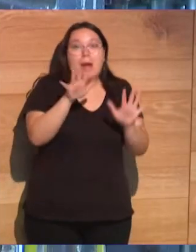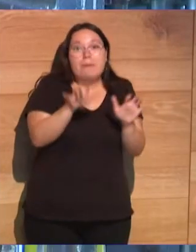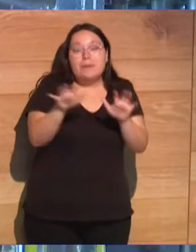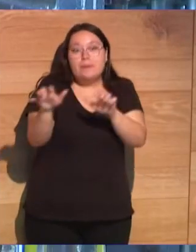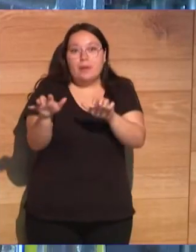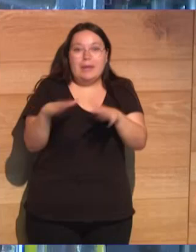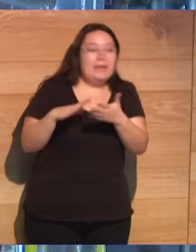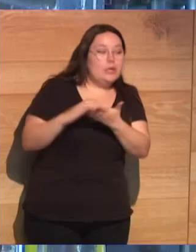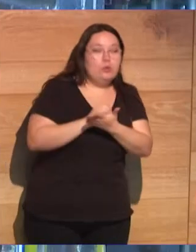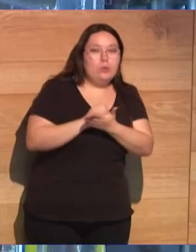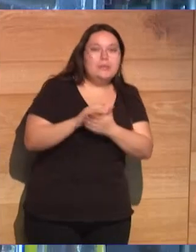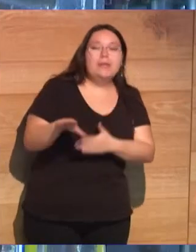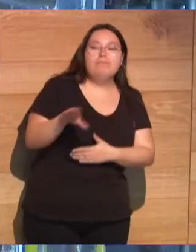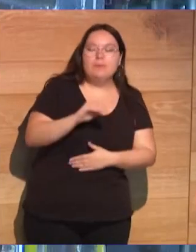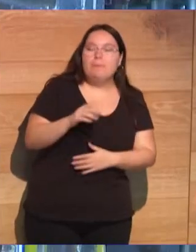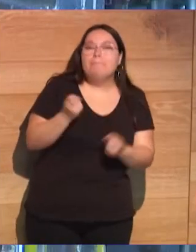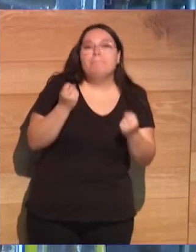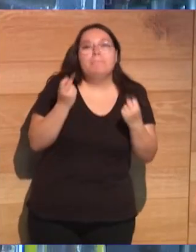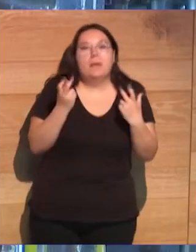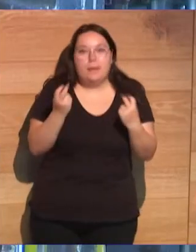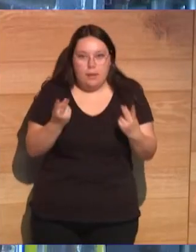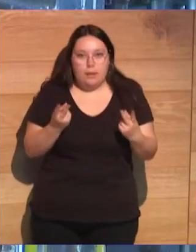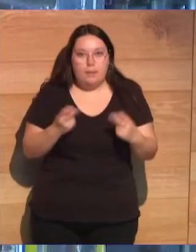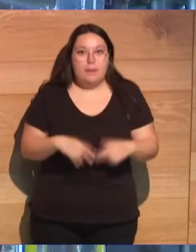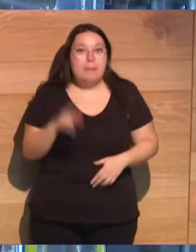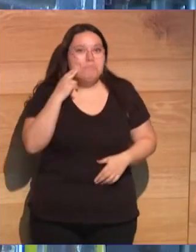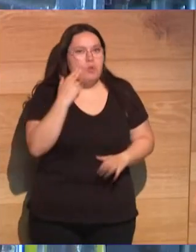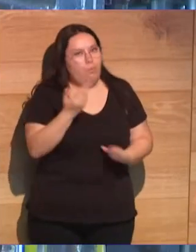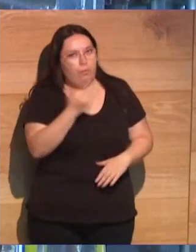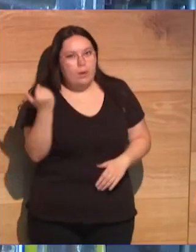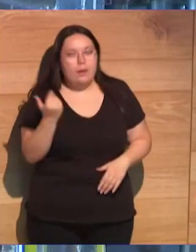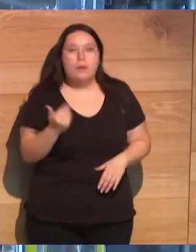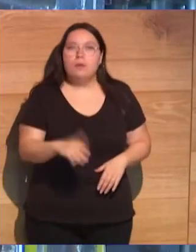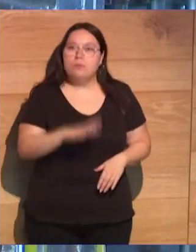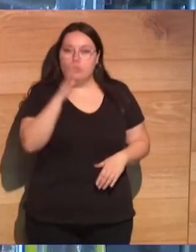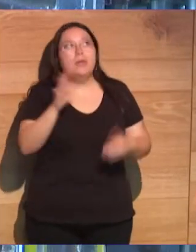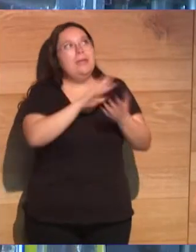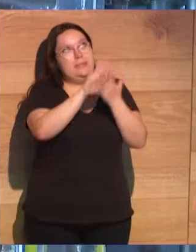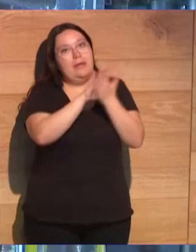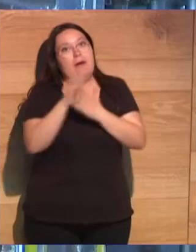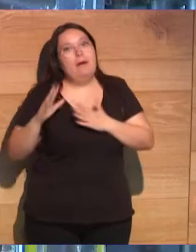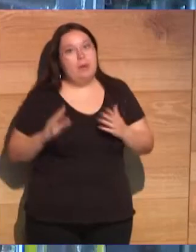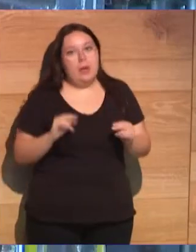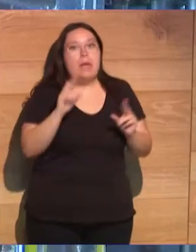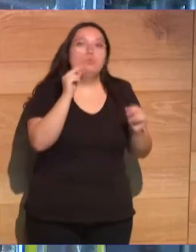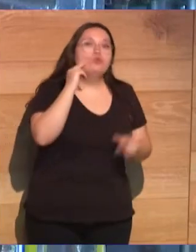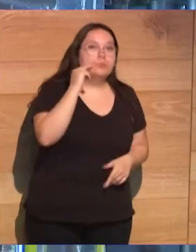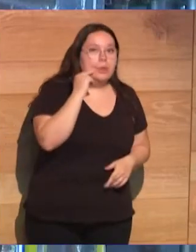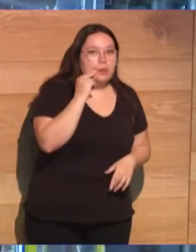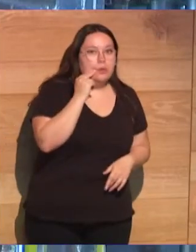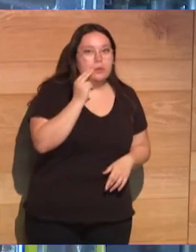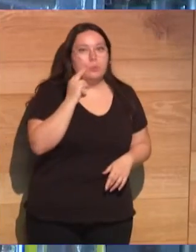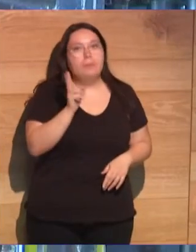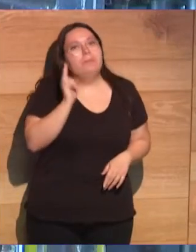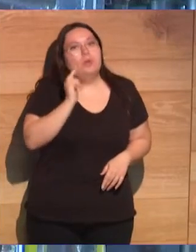que todos entendamos para qué sirve esto. Perder miedo, porque se habla mucho y hay muchos miedos un